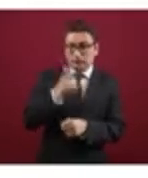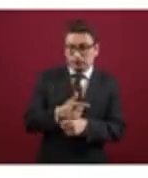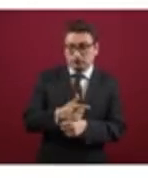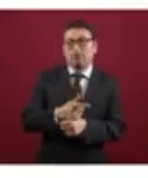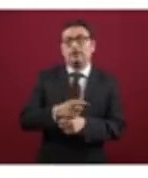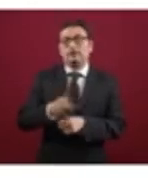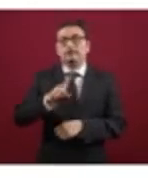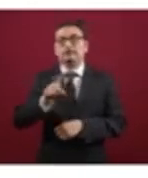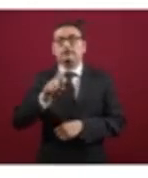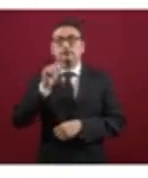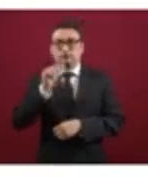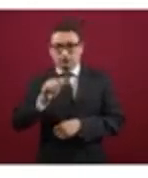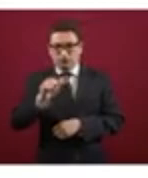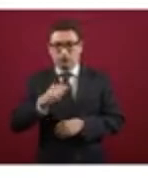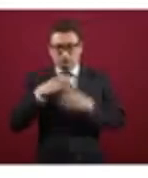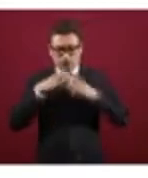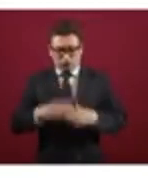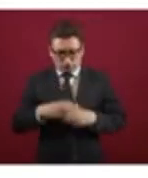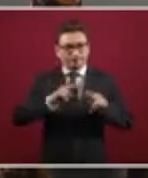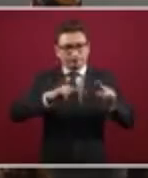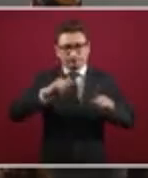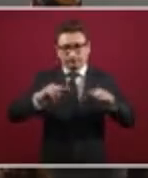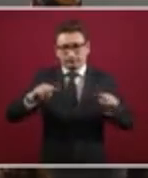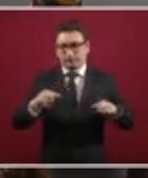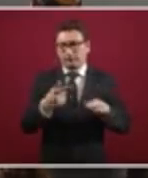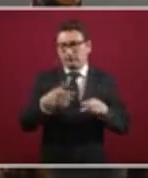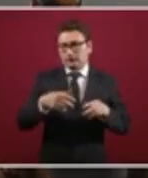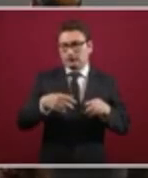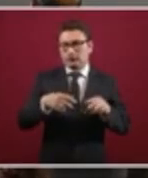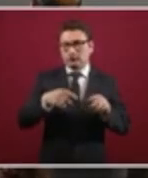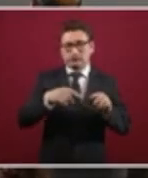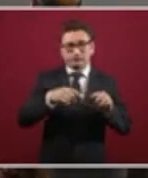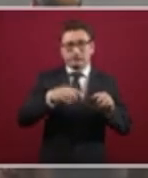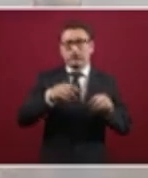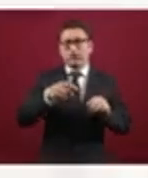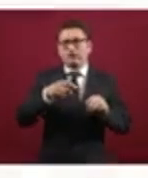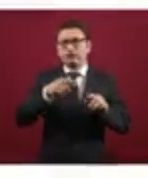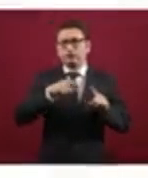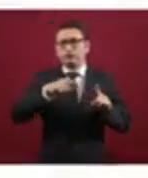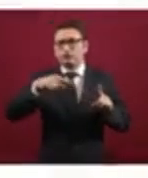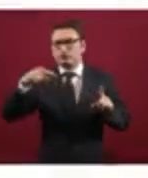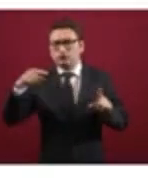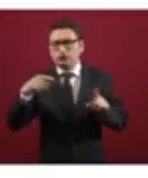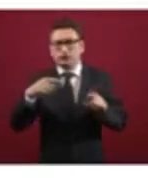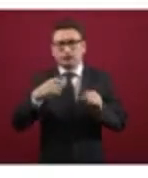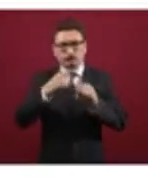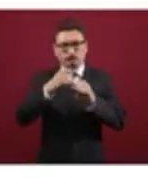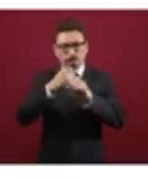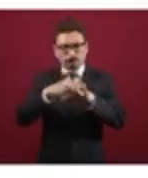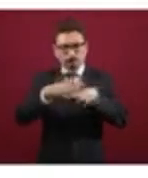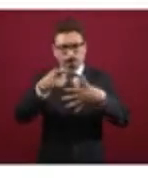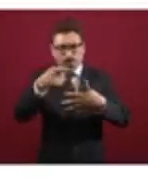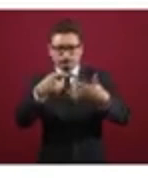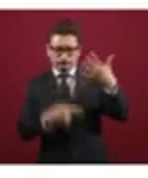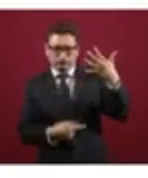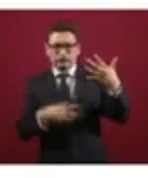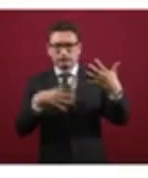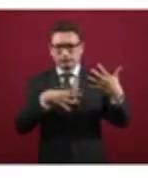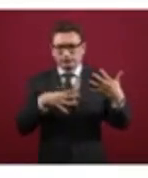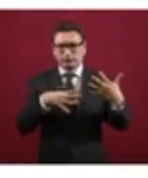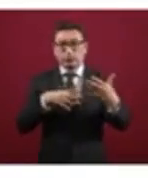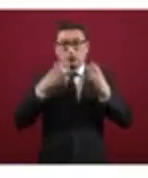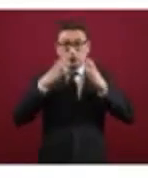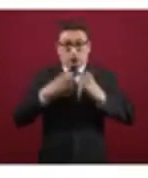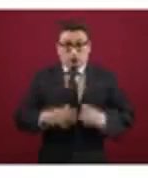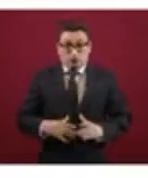116 se han sido entregados evidentemente no sólo se cuentan óseos se encuentran cuerpos